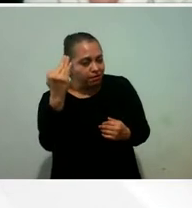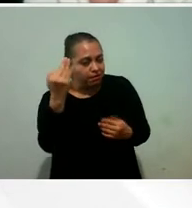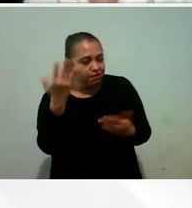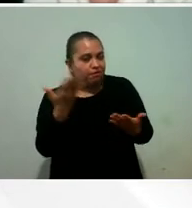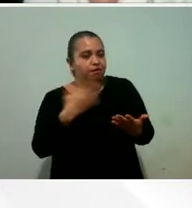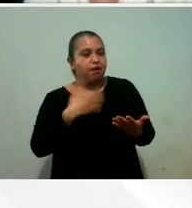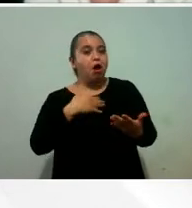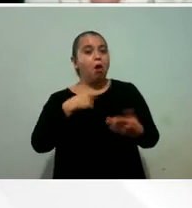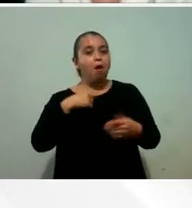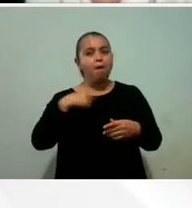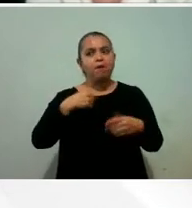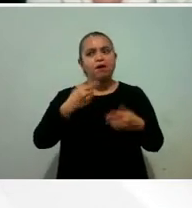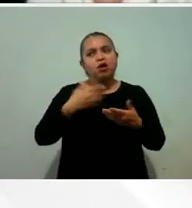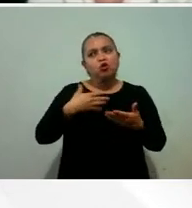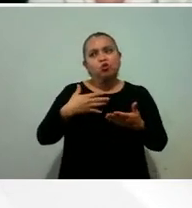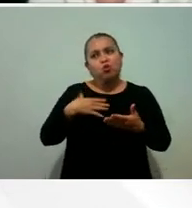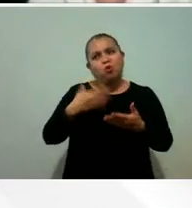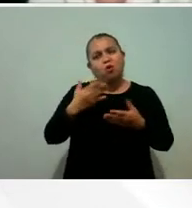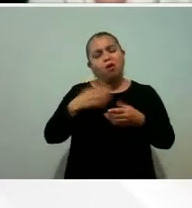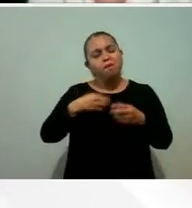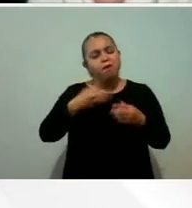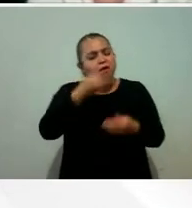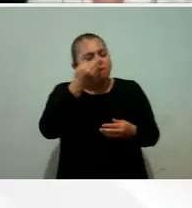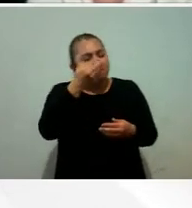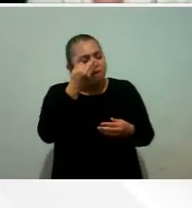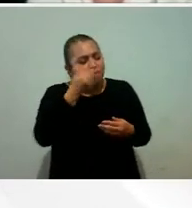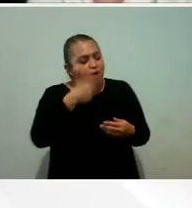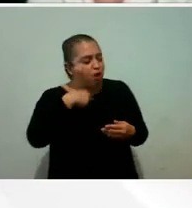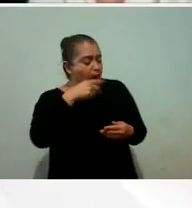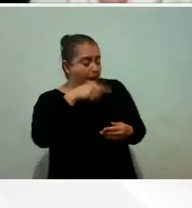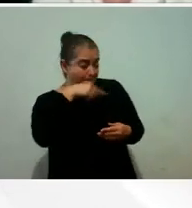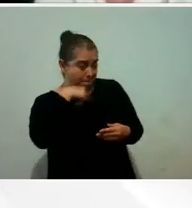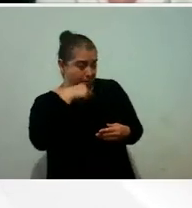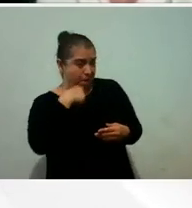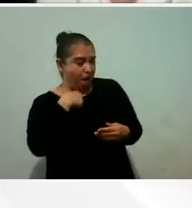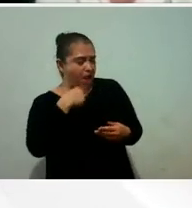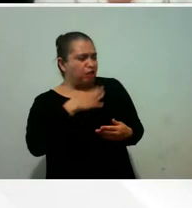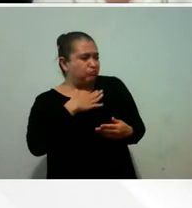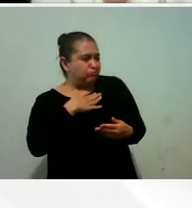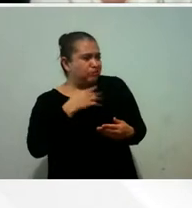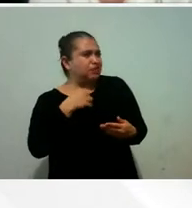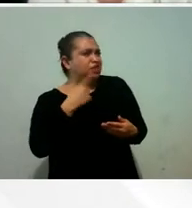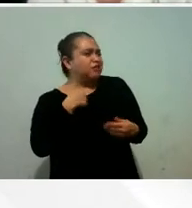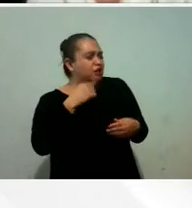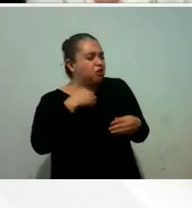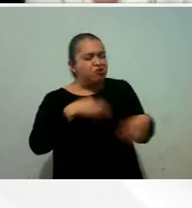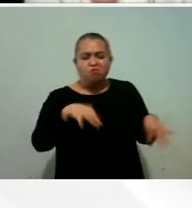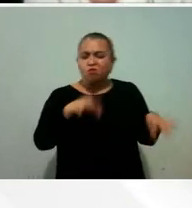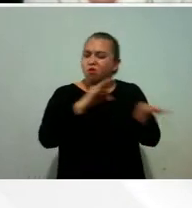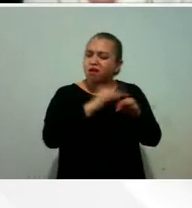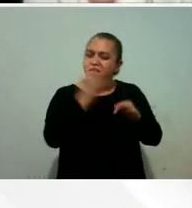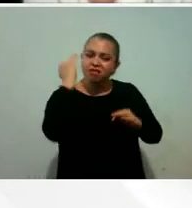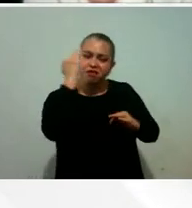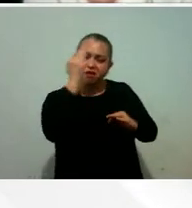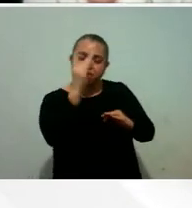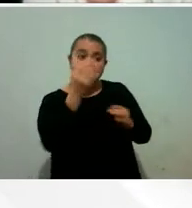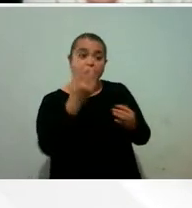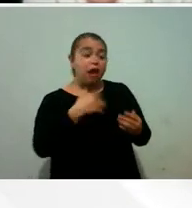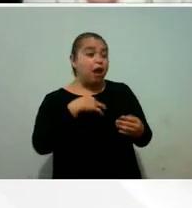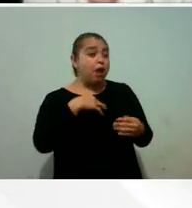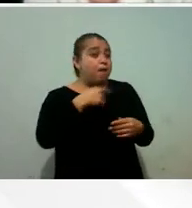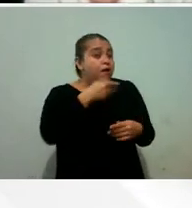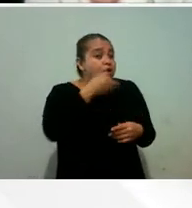la rosa hace que mi rosa sea tan importante. El tiempo que perdí por mi rosa, dijo el principito para